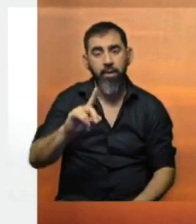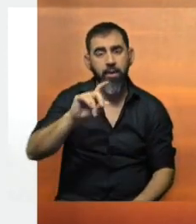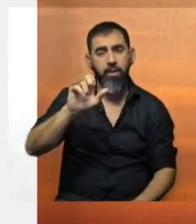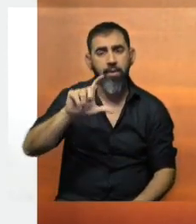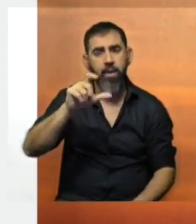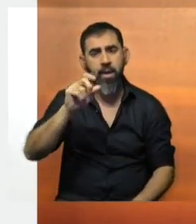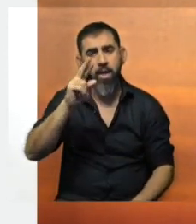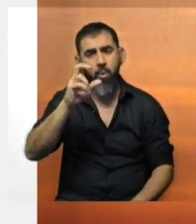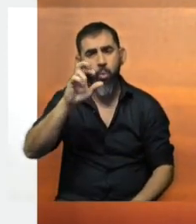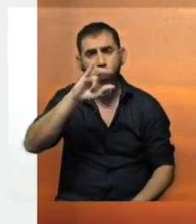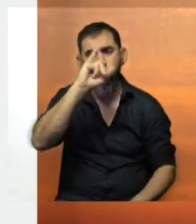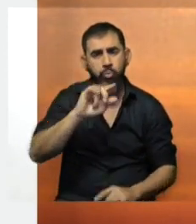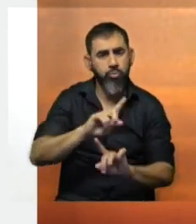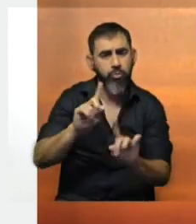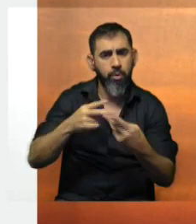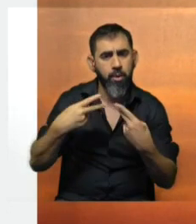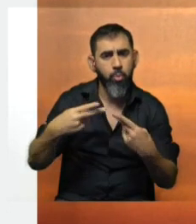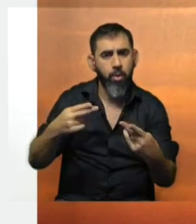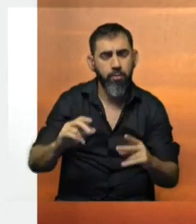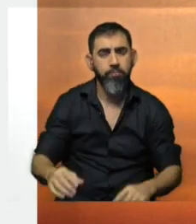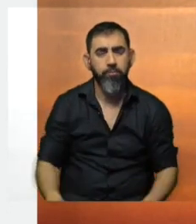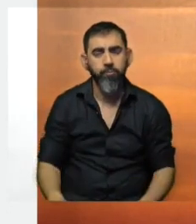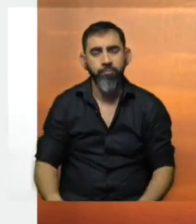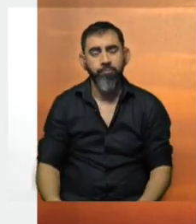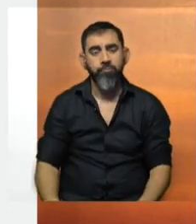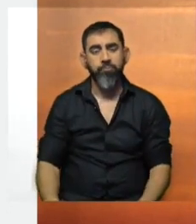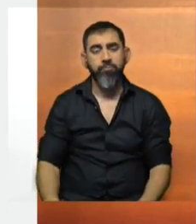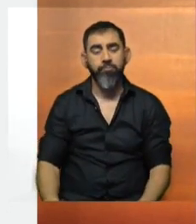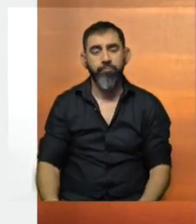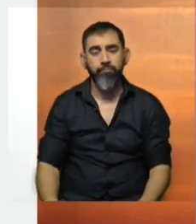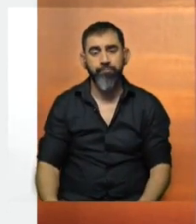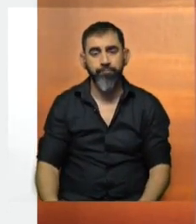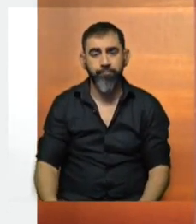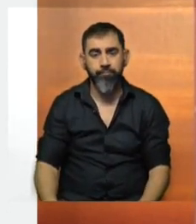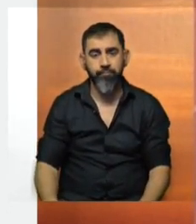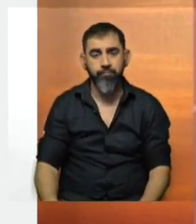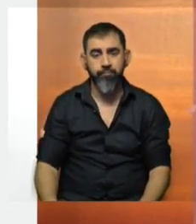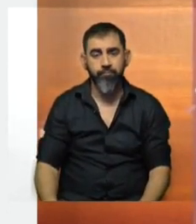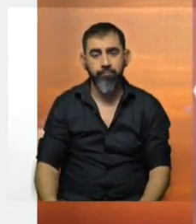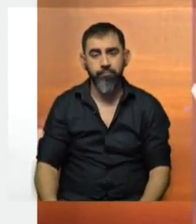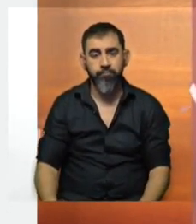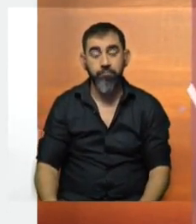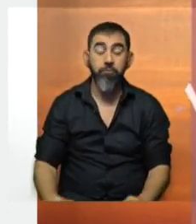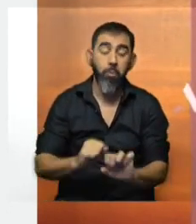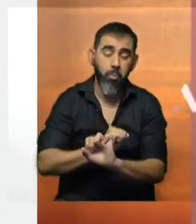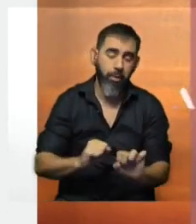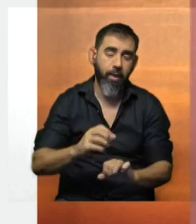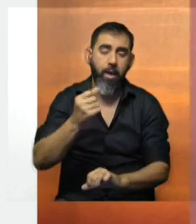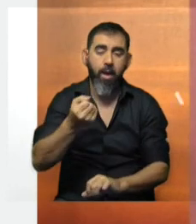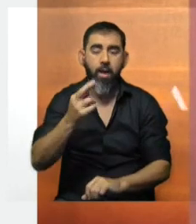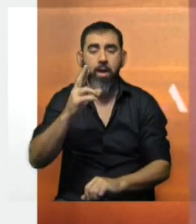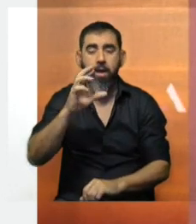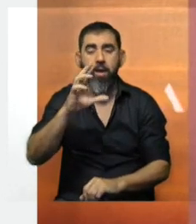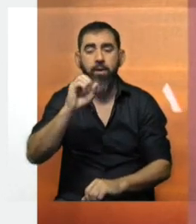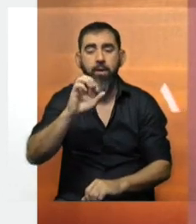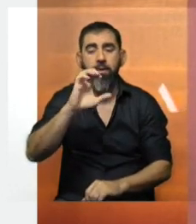tuvimos en el equipo. No, que dimos Georgia. En MB de Noticias. Alguna más había manejado a Georgia. Que era el posible. Ah, también podía estar Georgia, podía estar... No,